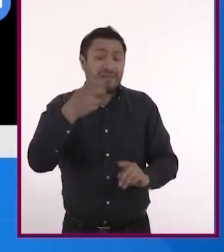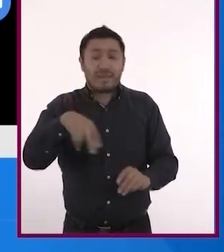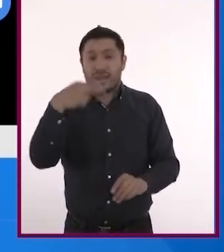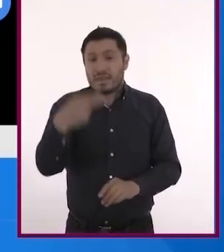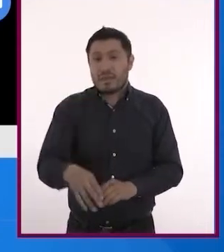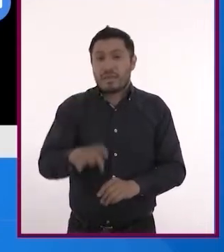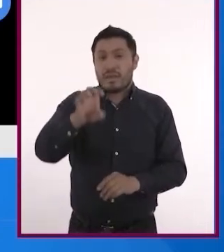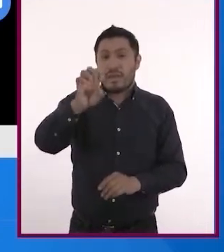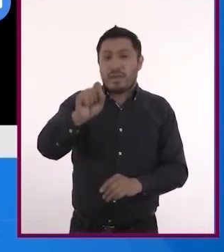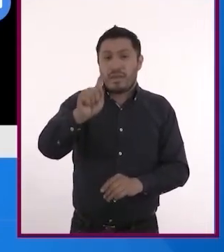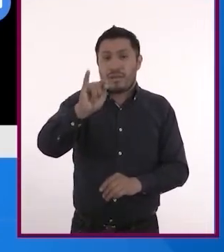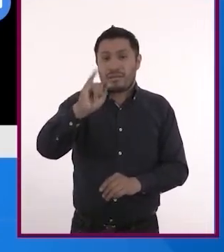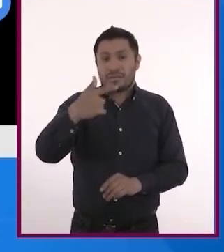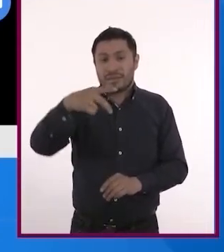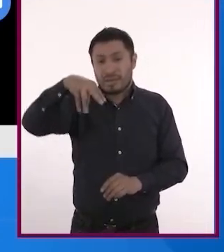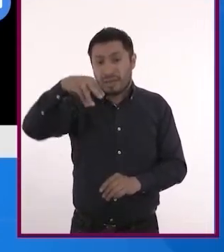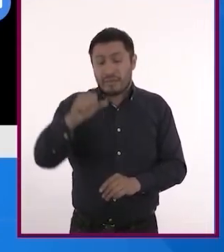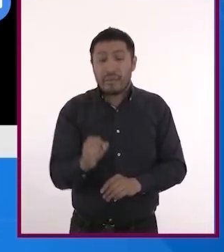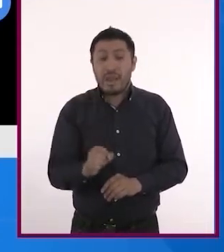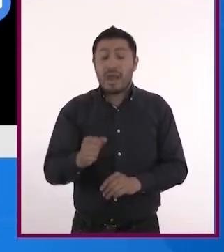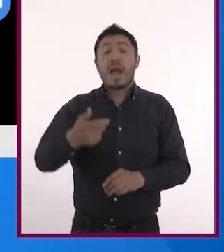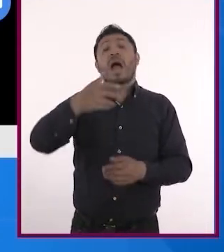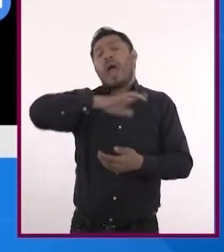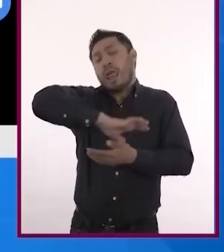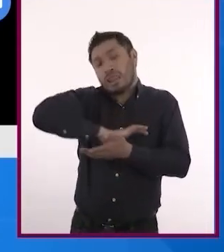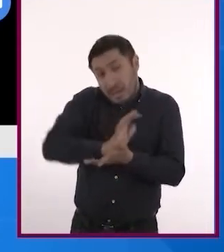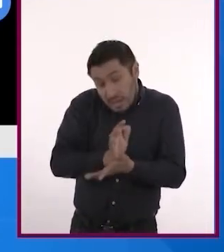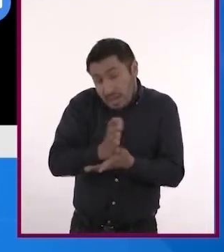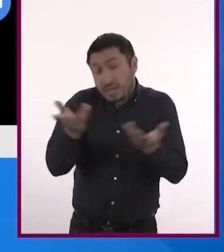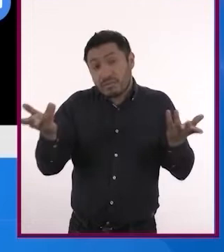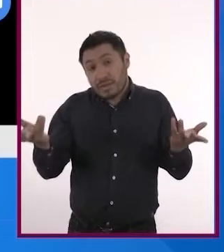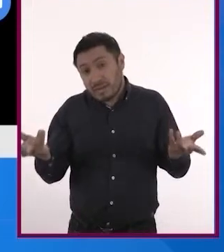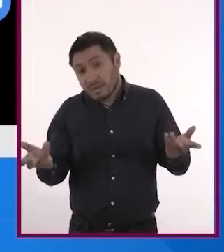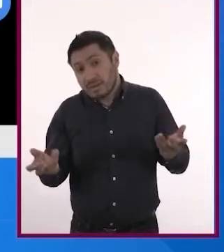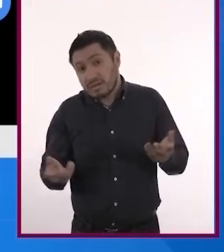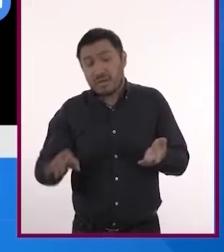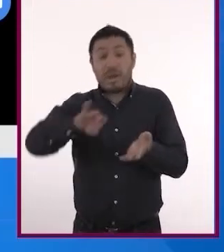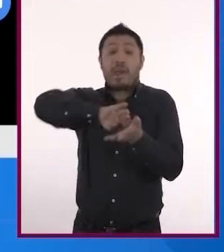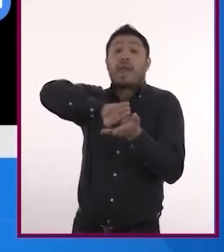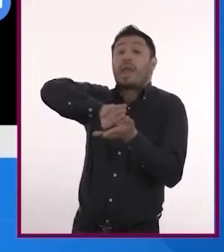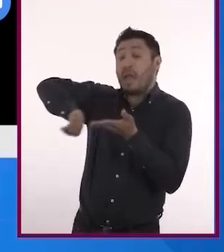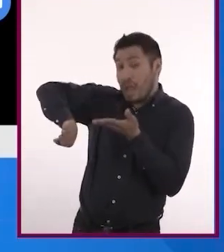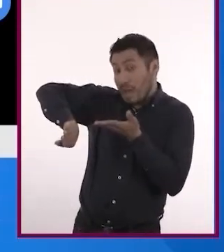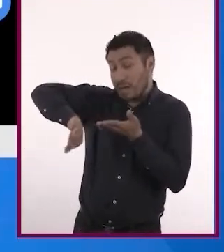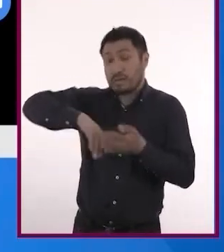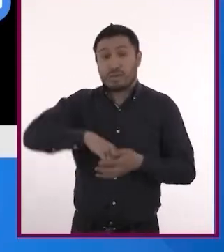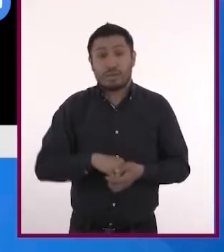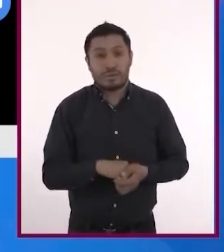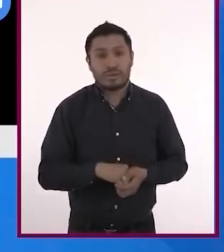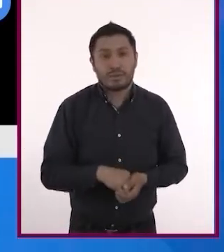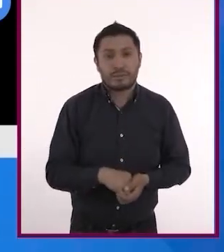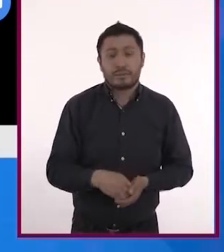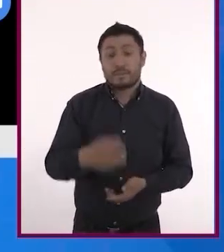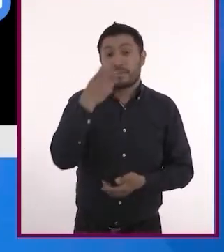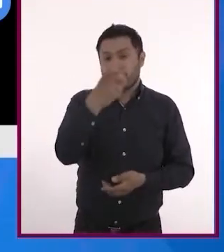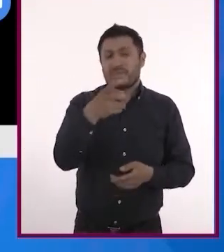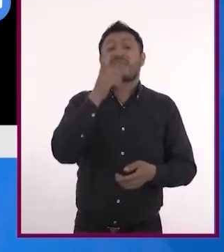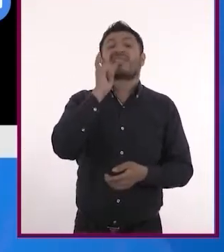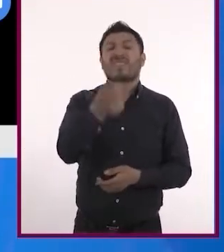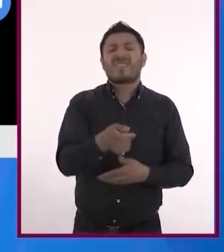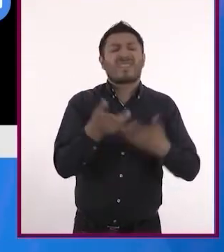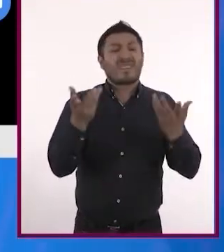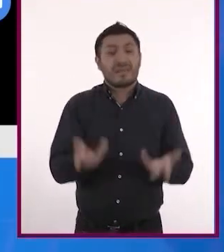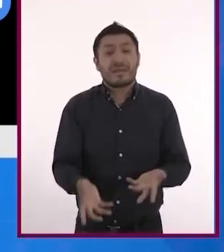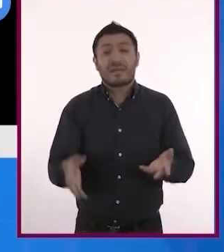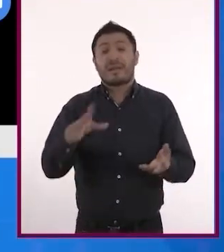llaman estigma, se llaman discriminación, se llama exclusión. Estamos diciendo entonces